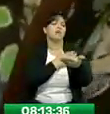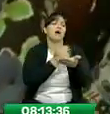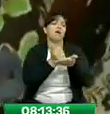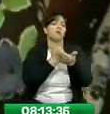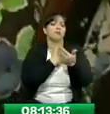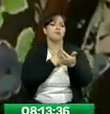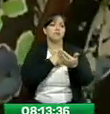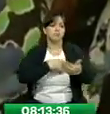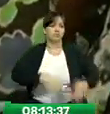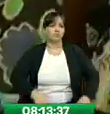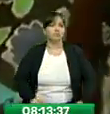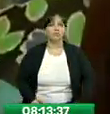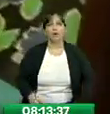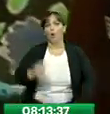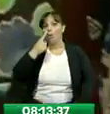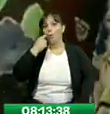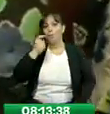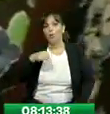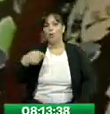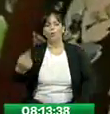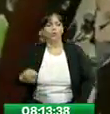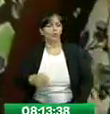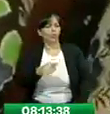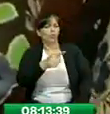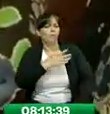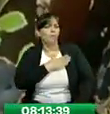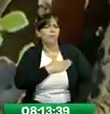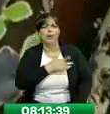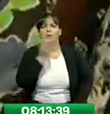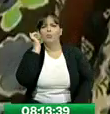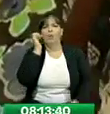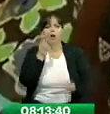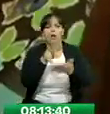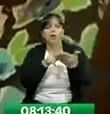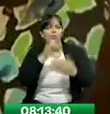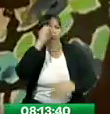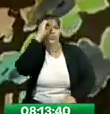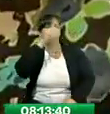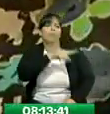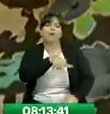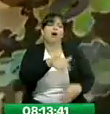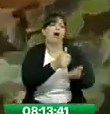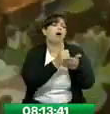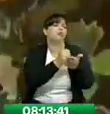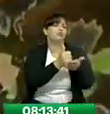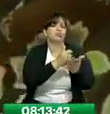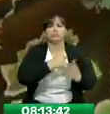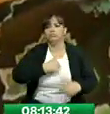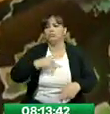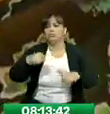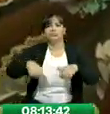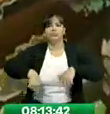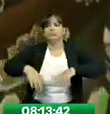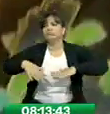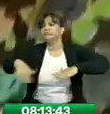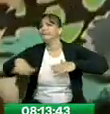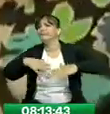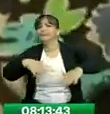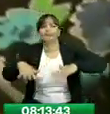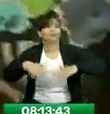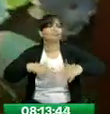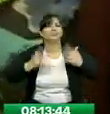analfabeta dice que no sabe leer no sabe escribir dice y aquí no pueden destacar y entonces